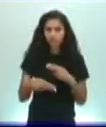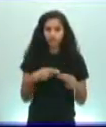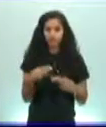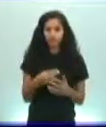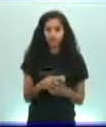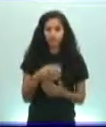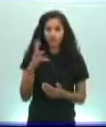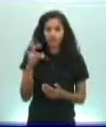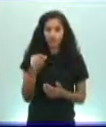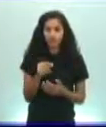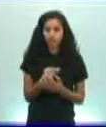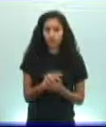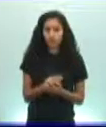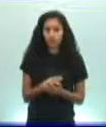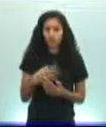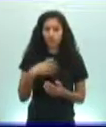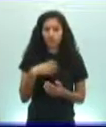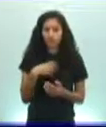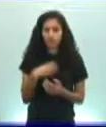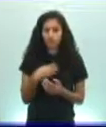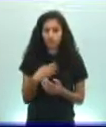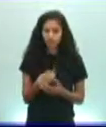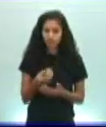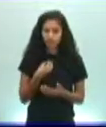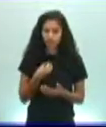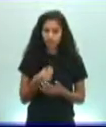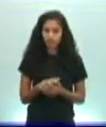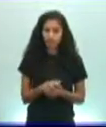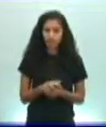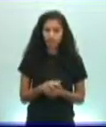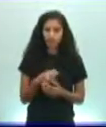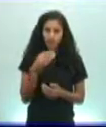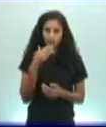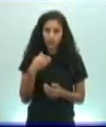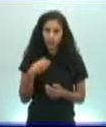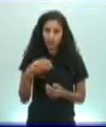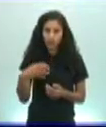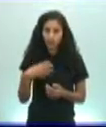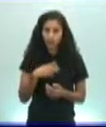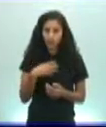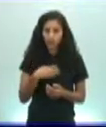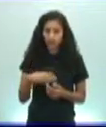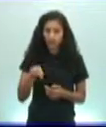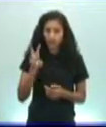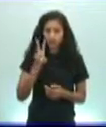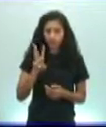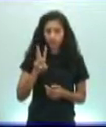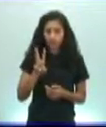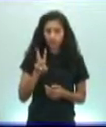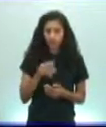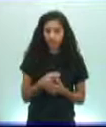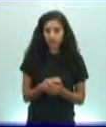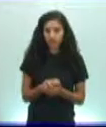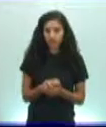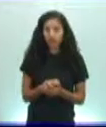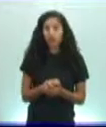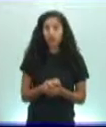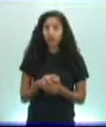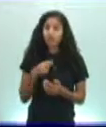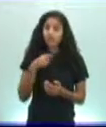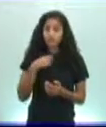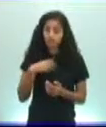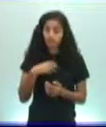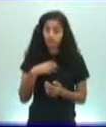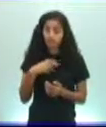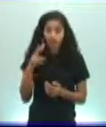cifras significativas que el dato nos aportó. Como tenemos 3 cifras significativas, entonces tenemos